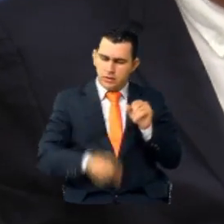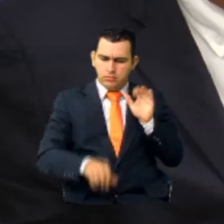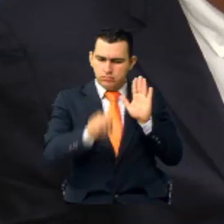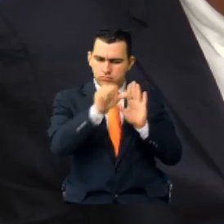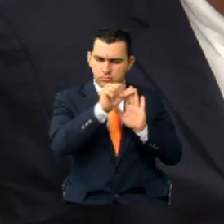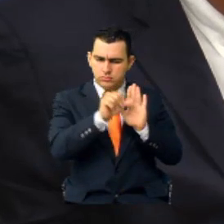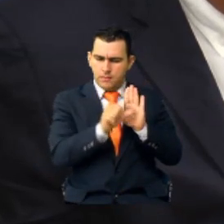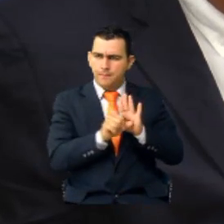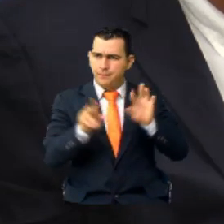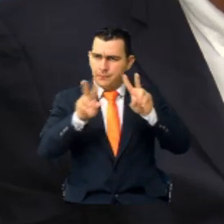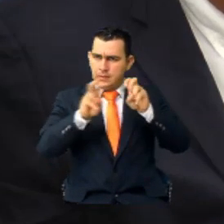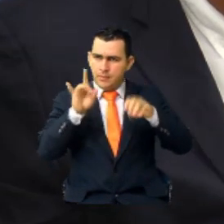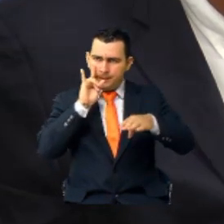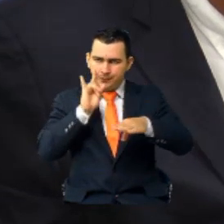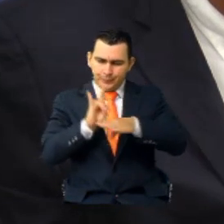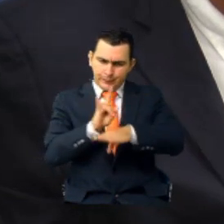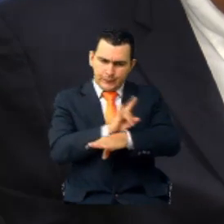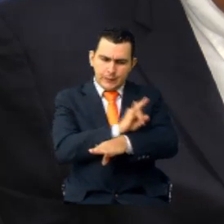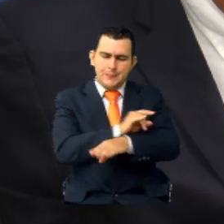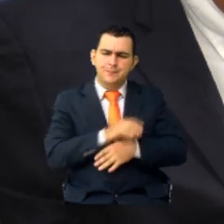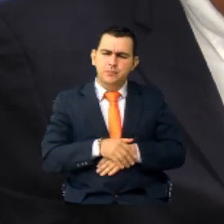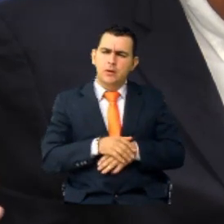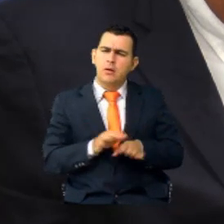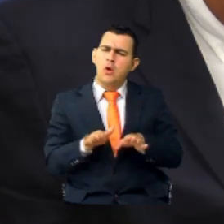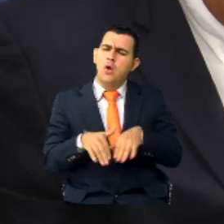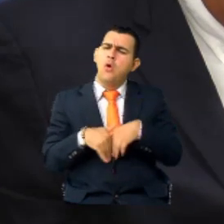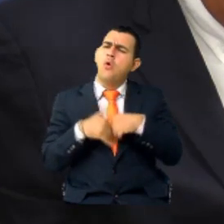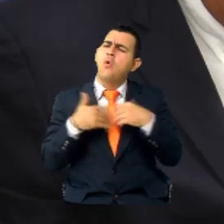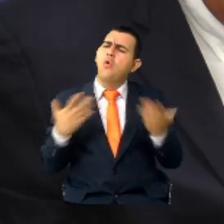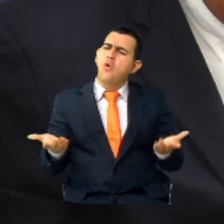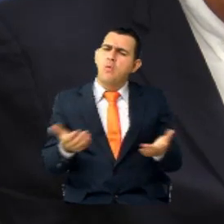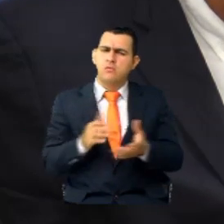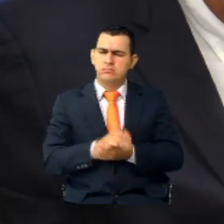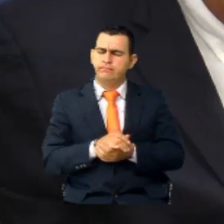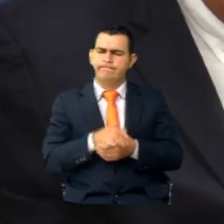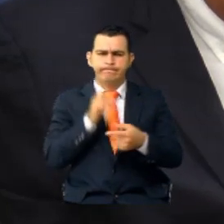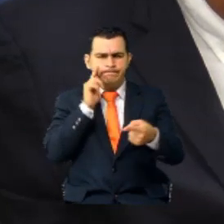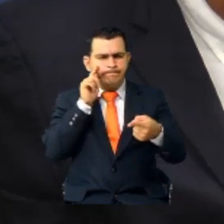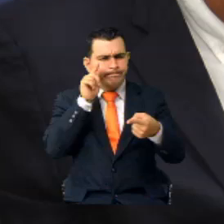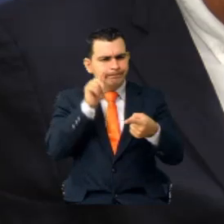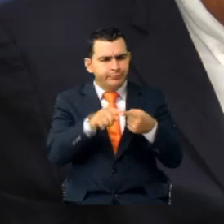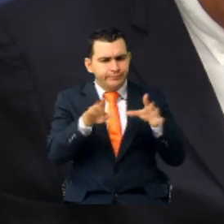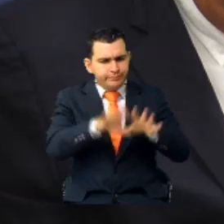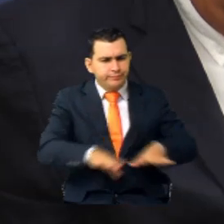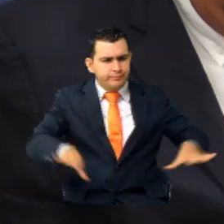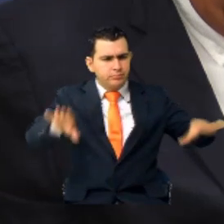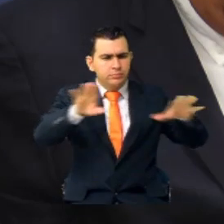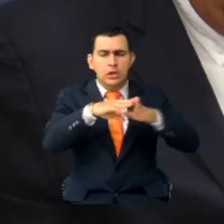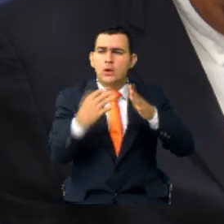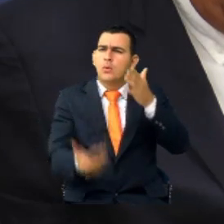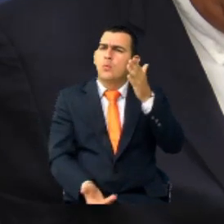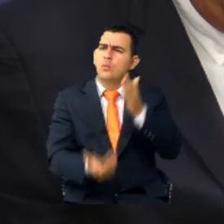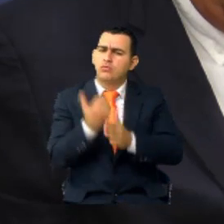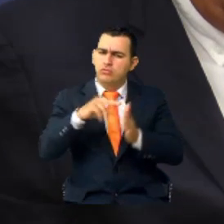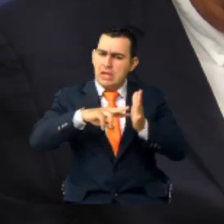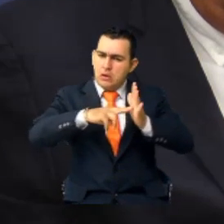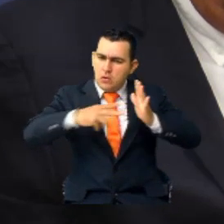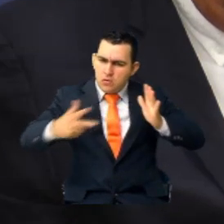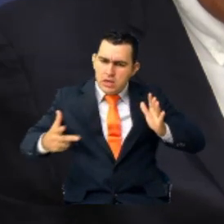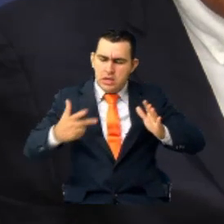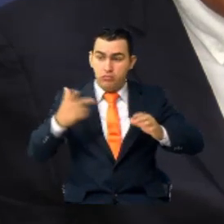seguridad, ¿cómo llegar al escenario real con las estrategias de la tecnología que usted